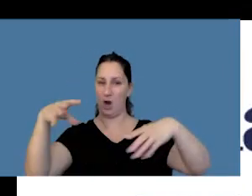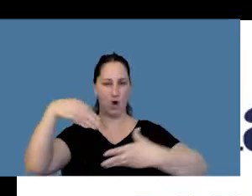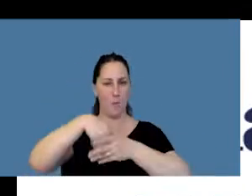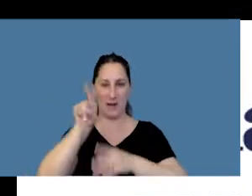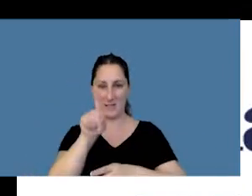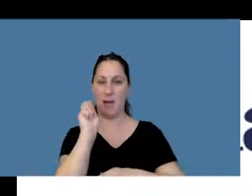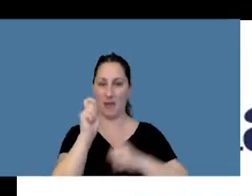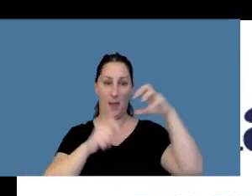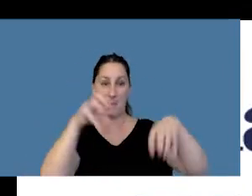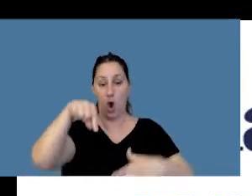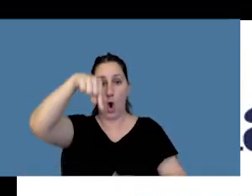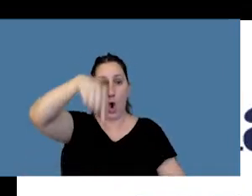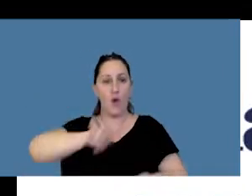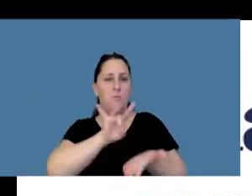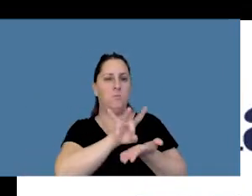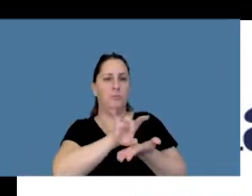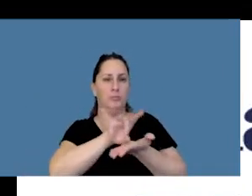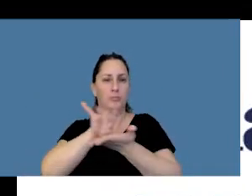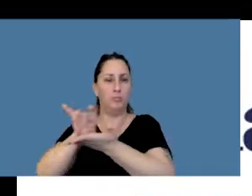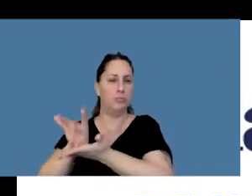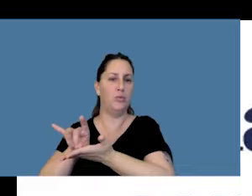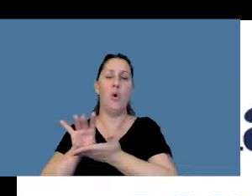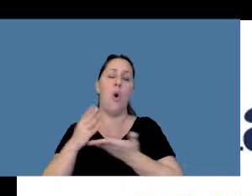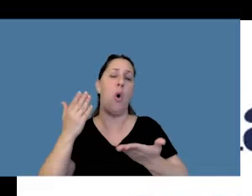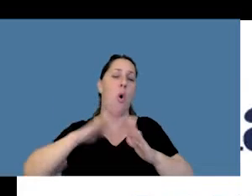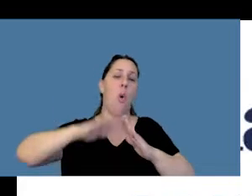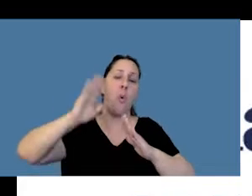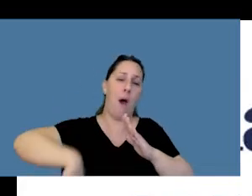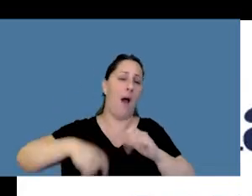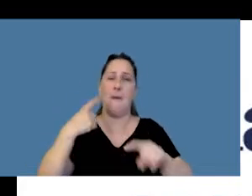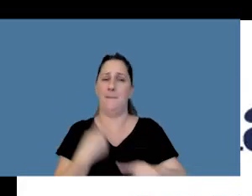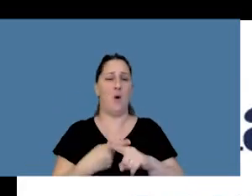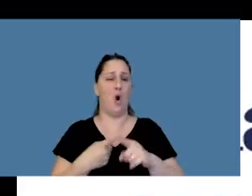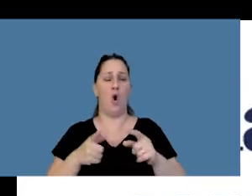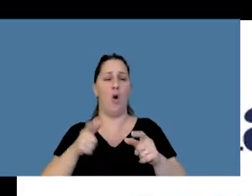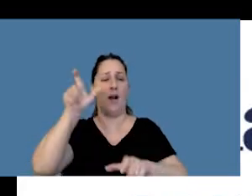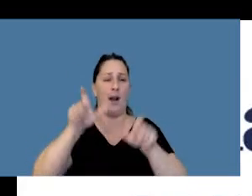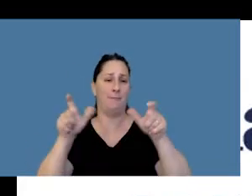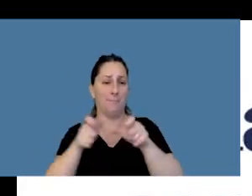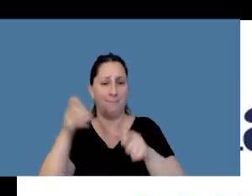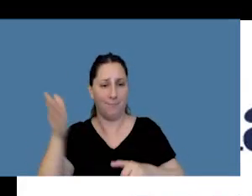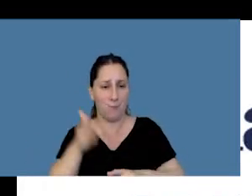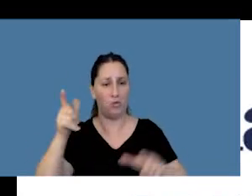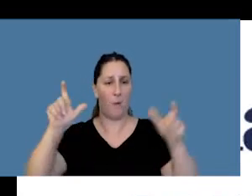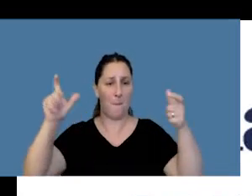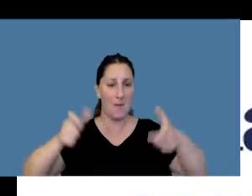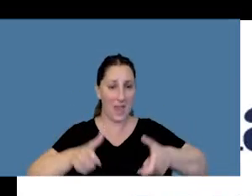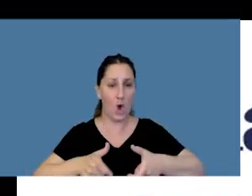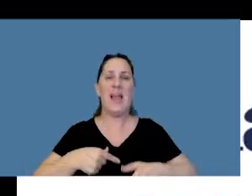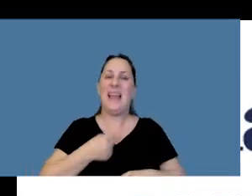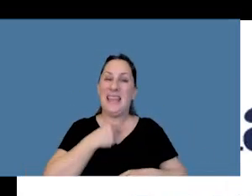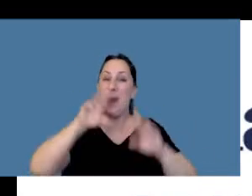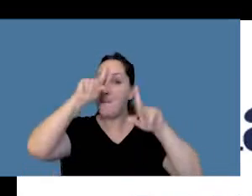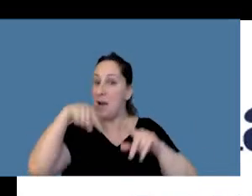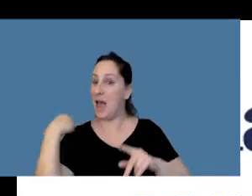hayan despedido personal o que hayan dado de baja por caso fortuito, por reducción de producción, y que quieran acogerse a este